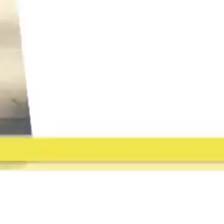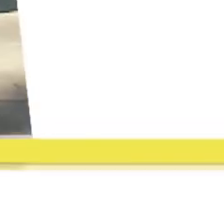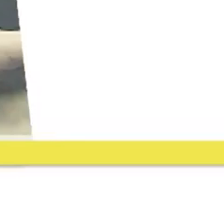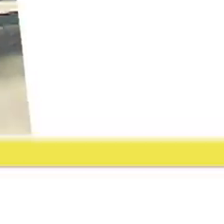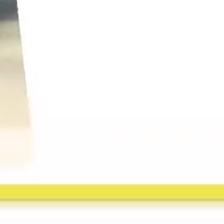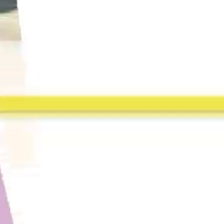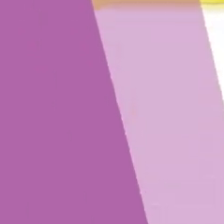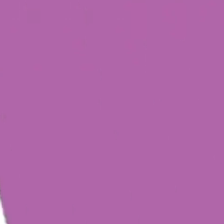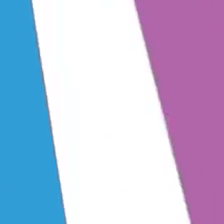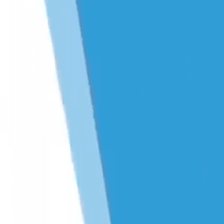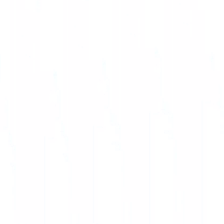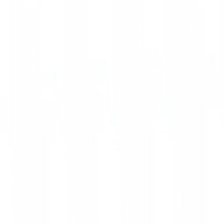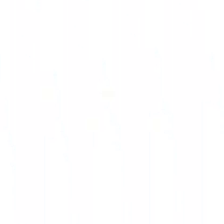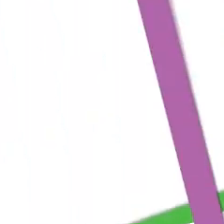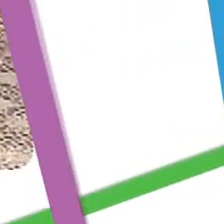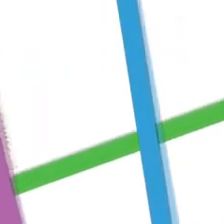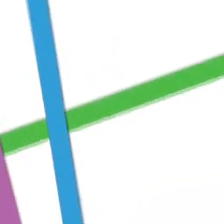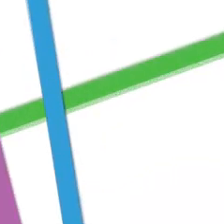sí